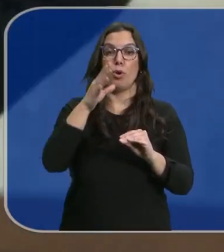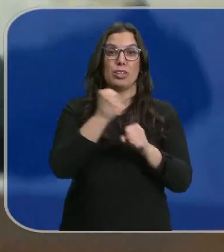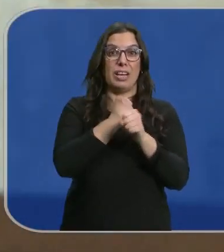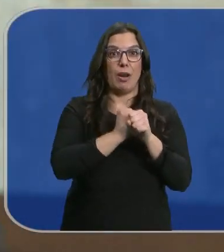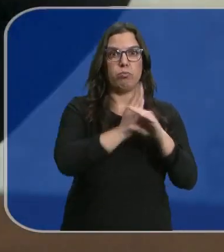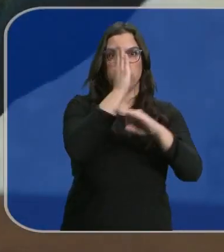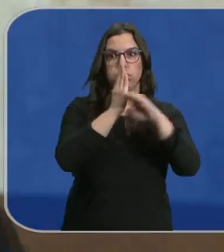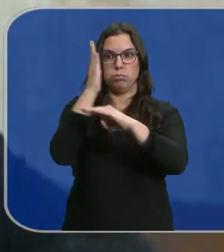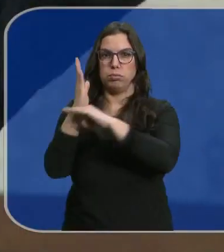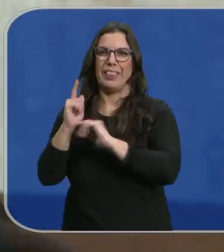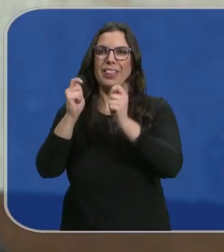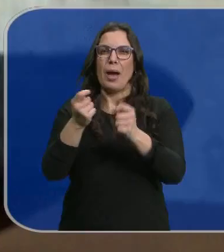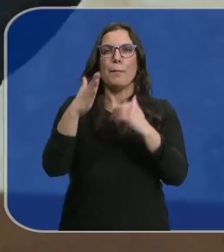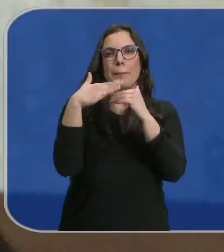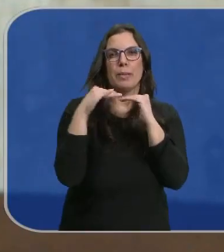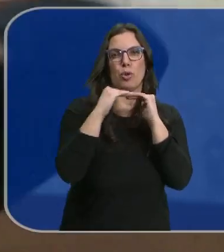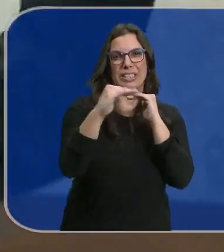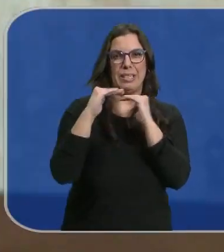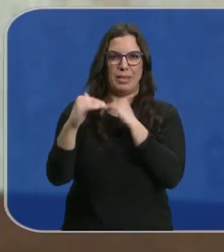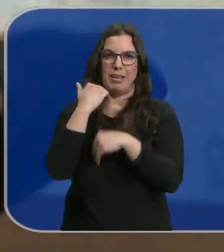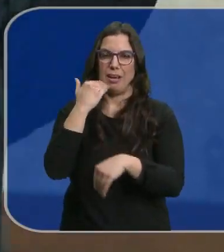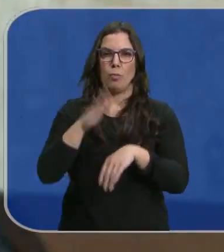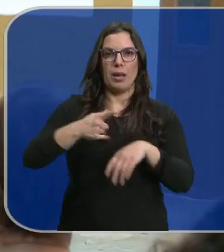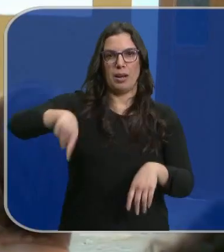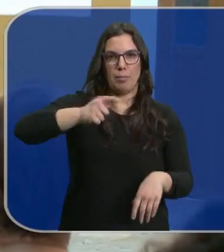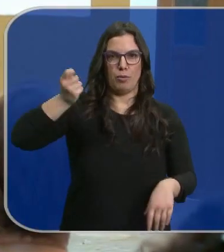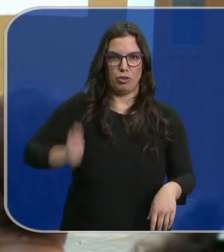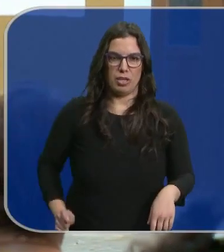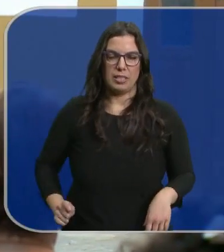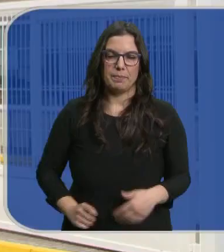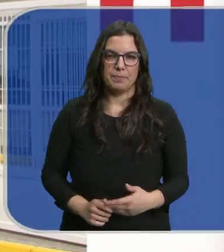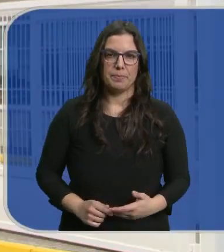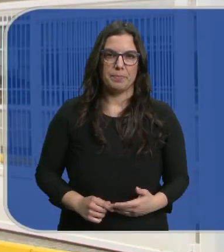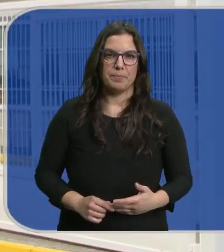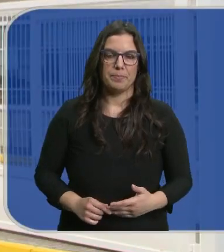y da más estabilidad a los profesionales.